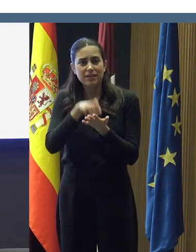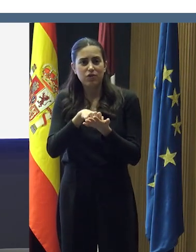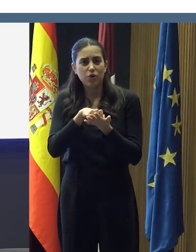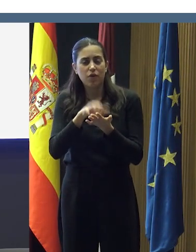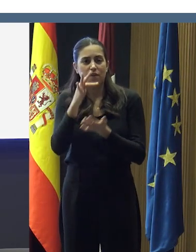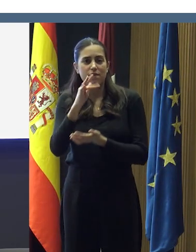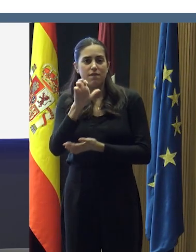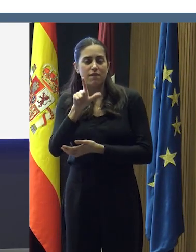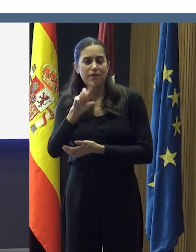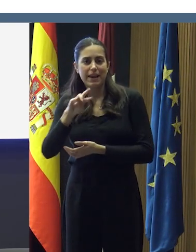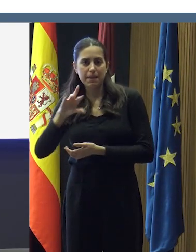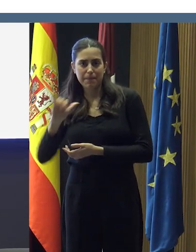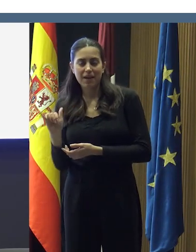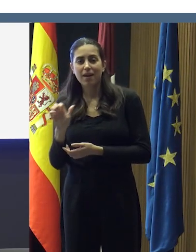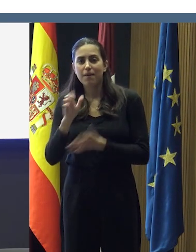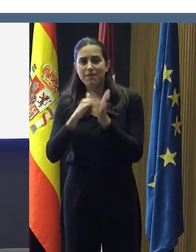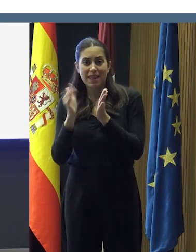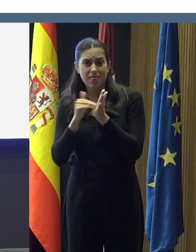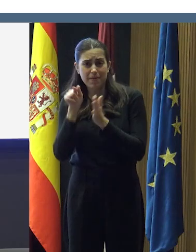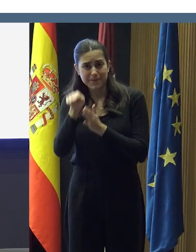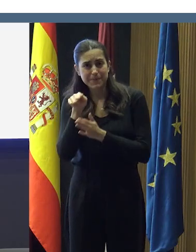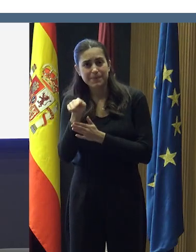de Valencia, había investigaciones sobre